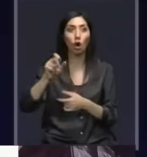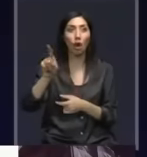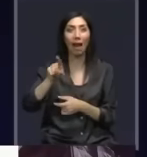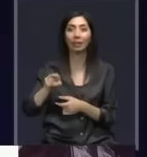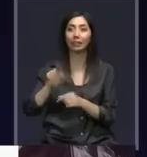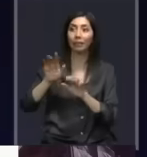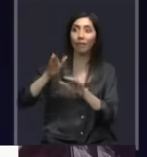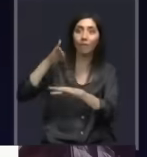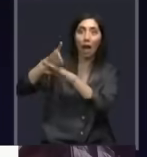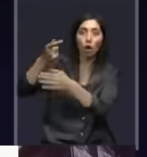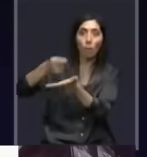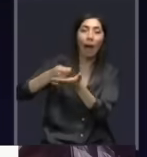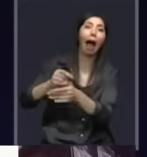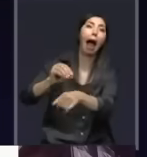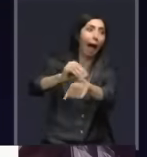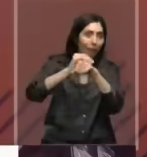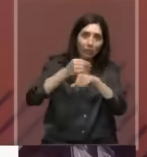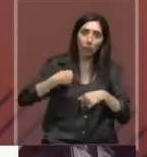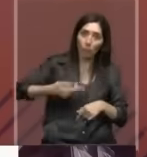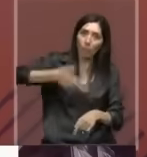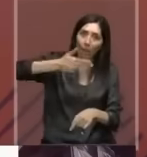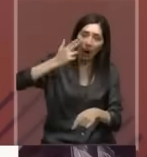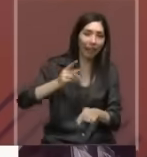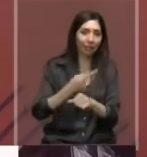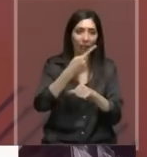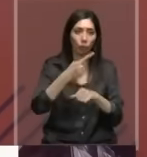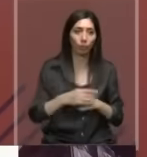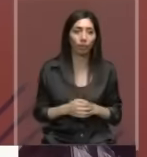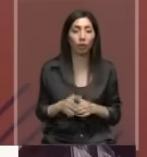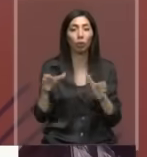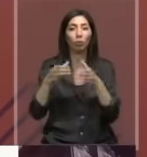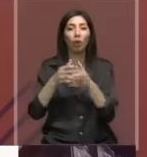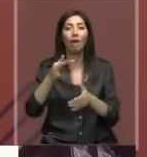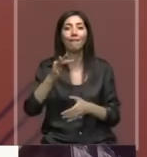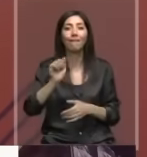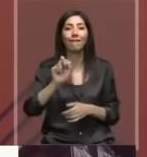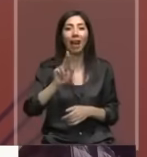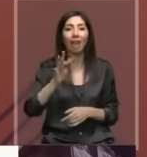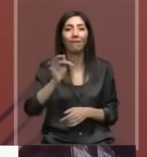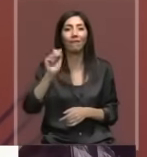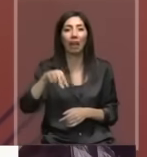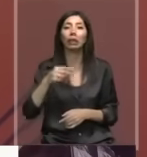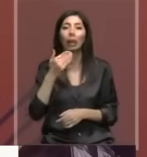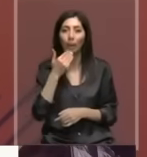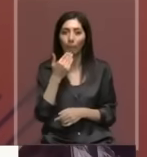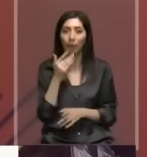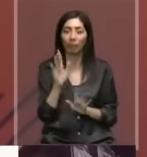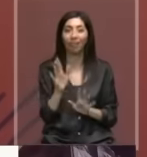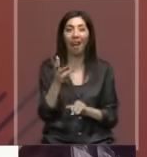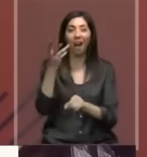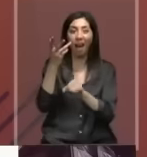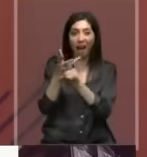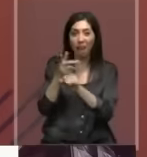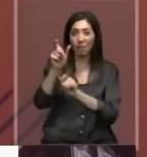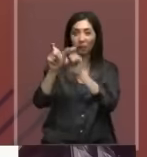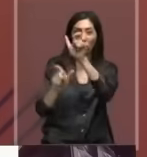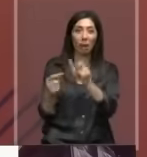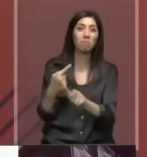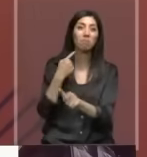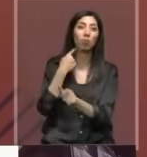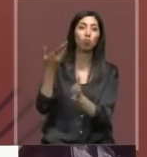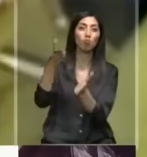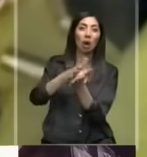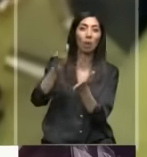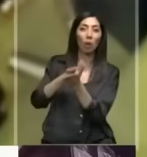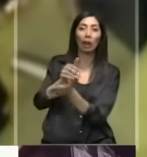afuera y avisen nomás para pegarles balazo a los cholas. Los Farfán nunca se quedaron atrás. A pesar de que las víctimas fatales en esta guerra narco fueron todas de